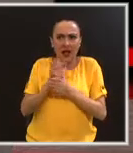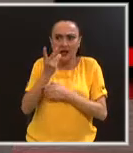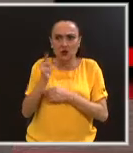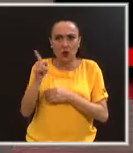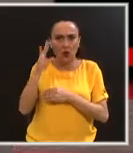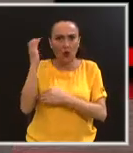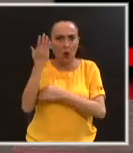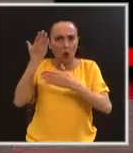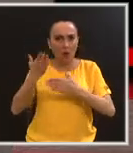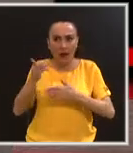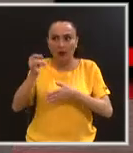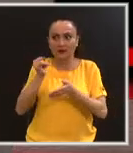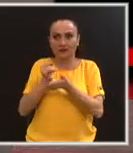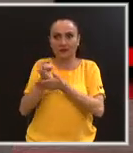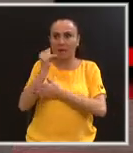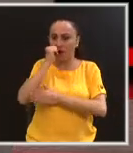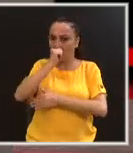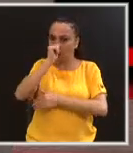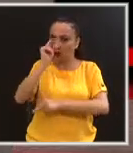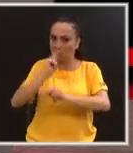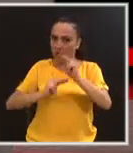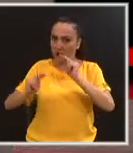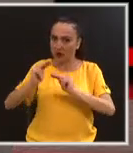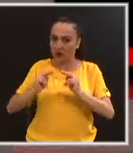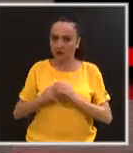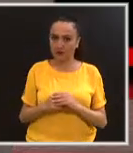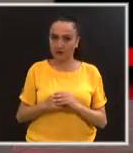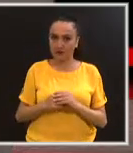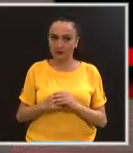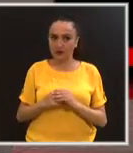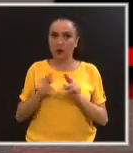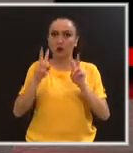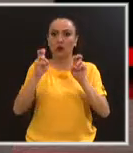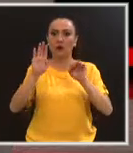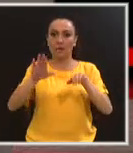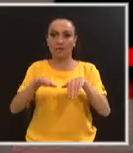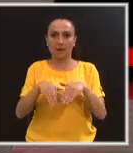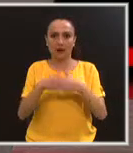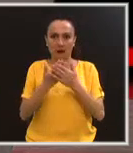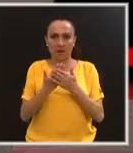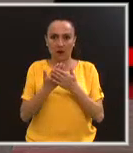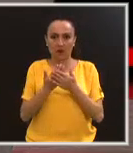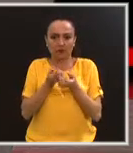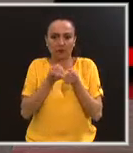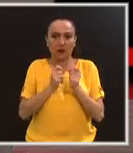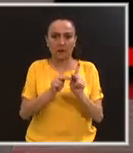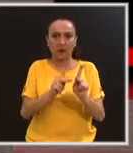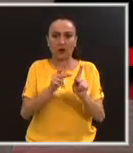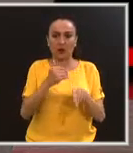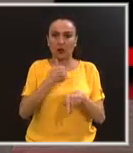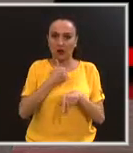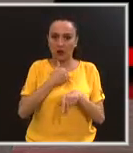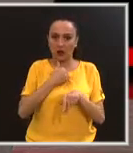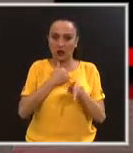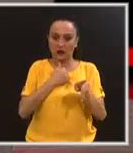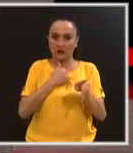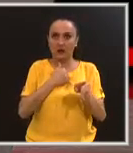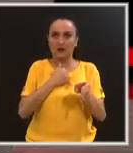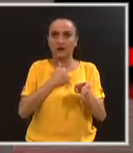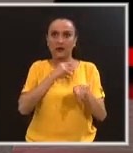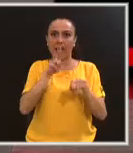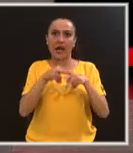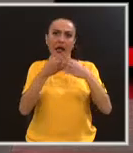colombiano investigado por narcotráfico y con y cuyo supuesto matrimonio le permitió obtener esa